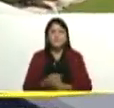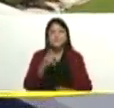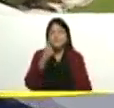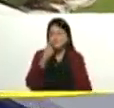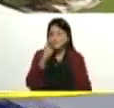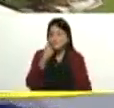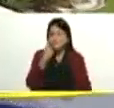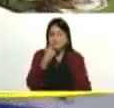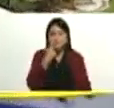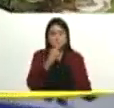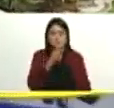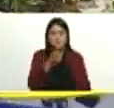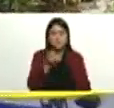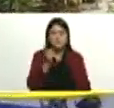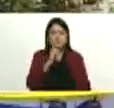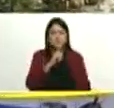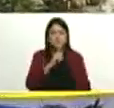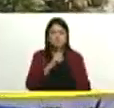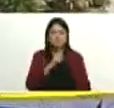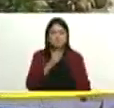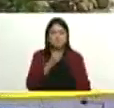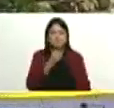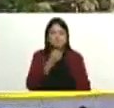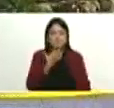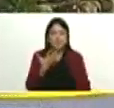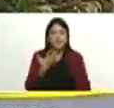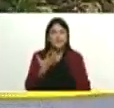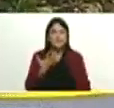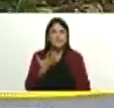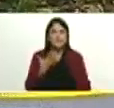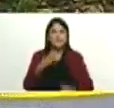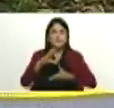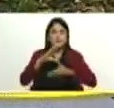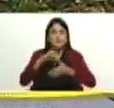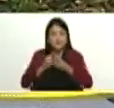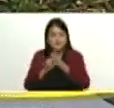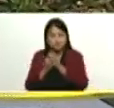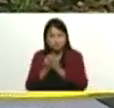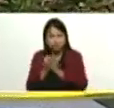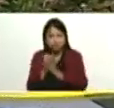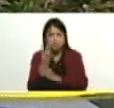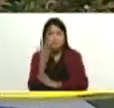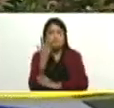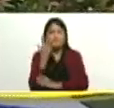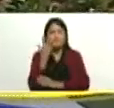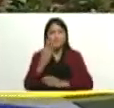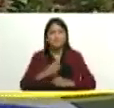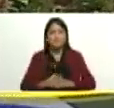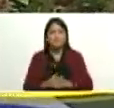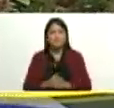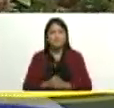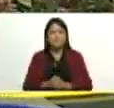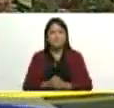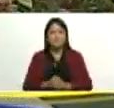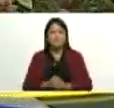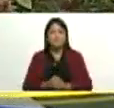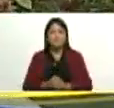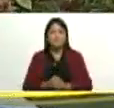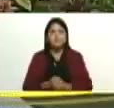parto de cómo surgía la comunidad de estados latinoamericanos y caribeños y de cómo